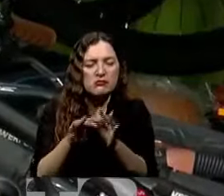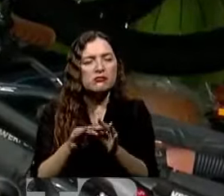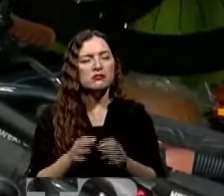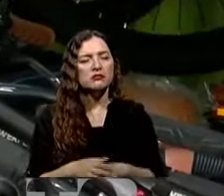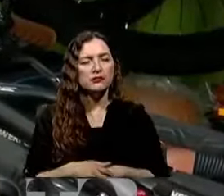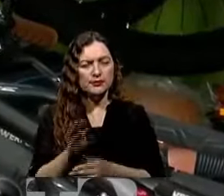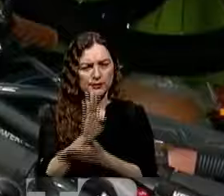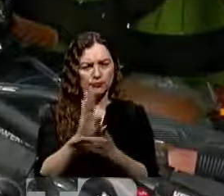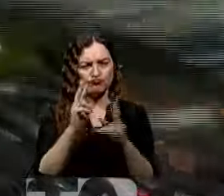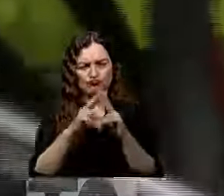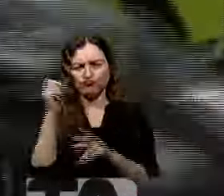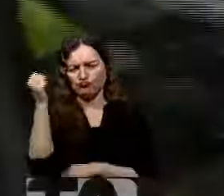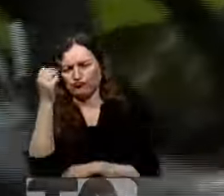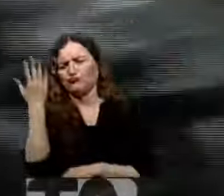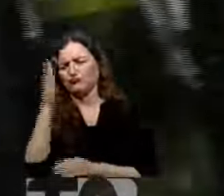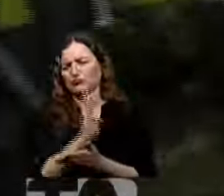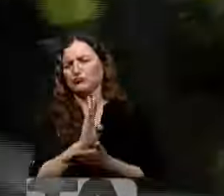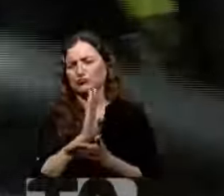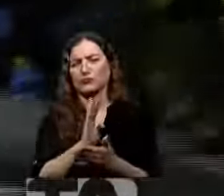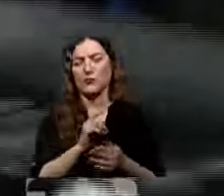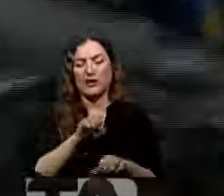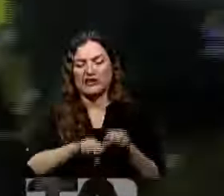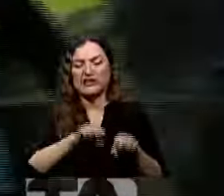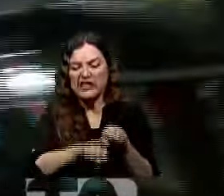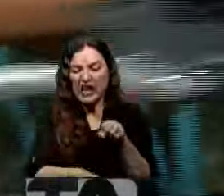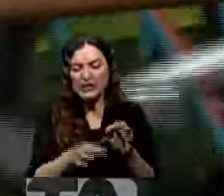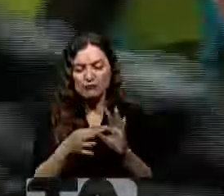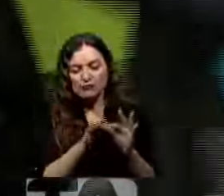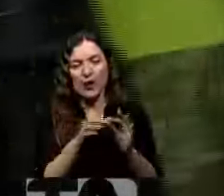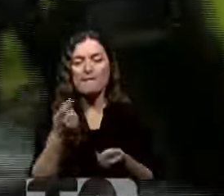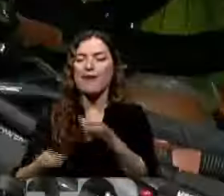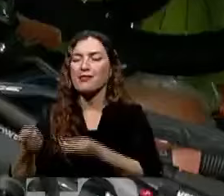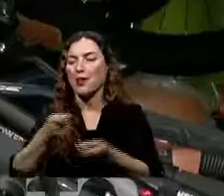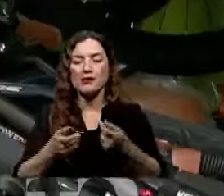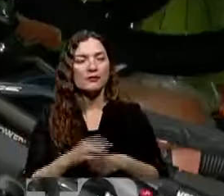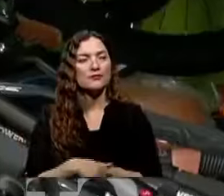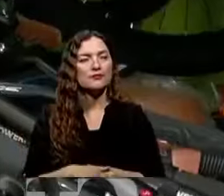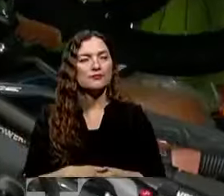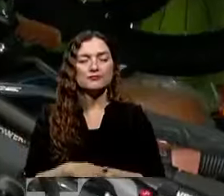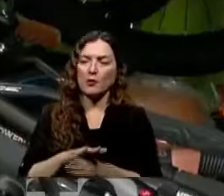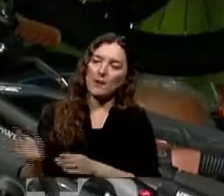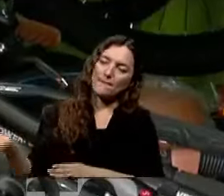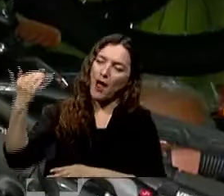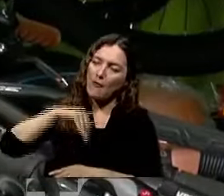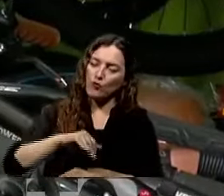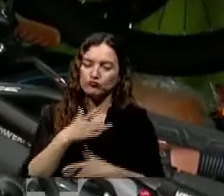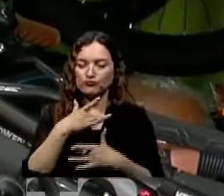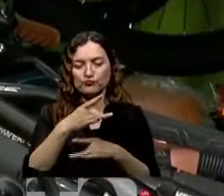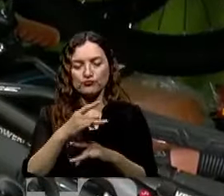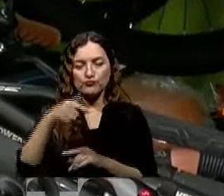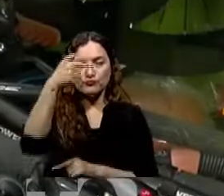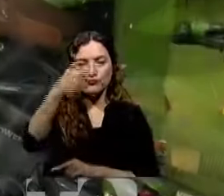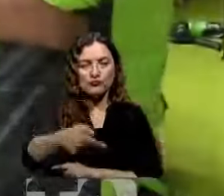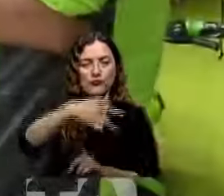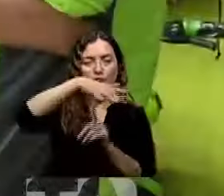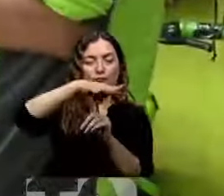es conocido ya. O sea, de reparación de bicicletas y venta de bicicletas. Vengan y hay justo al frente hay un parque en